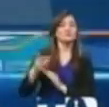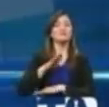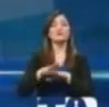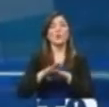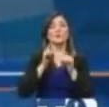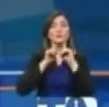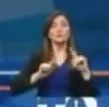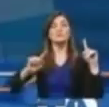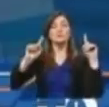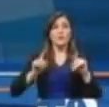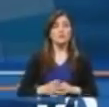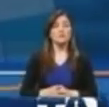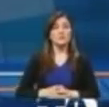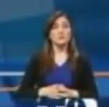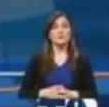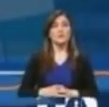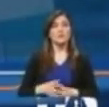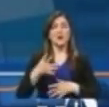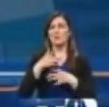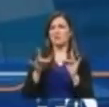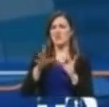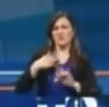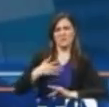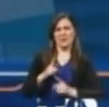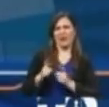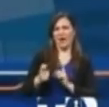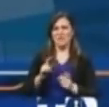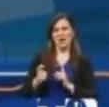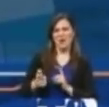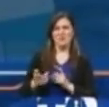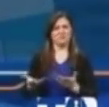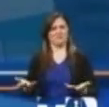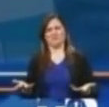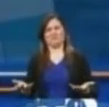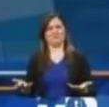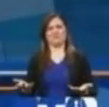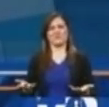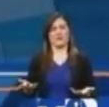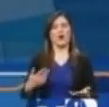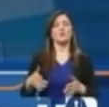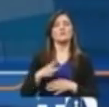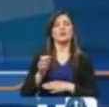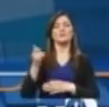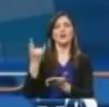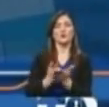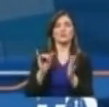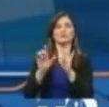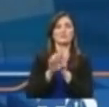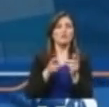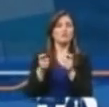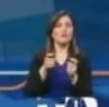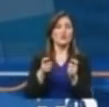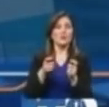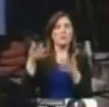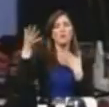sus declaraciones. Estas han sido sacadas de contexto y no corresponden a la posición del presidente. Así también rechaza la grabación ilegal y su manipulación como forma